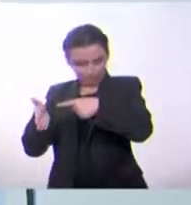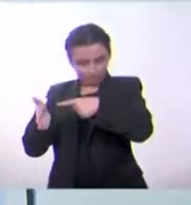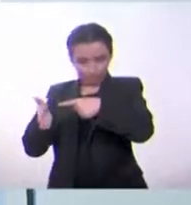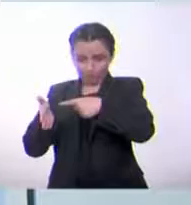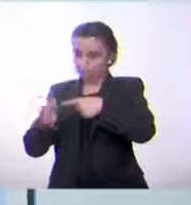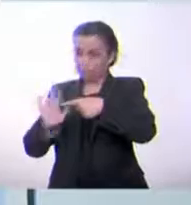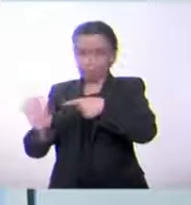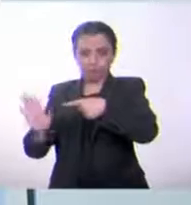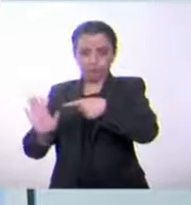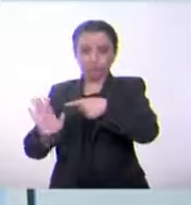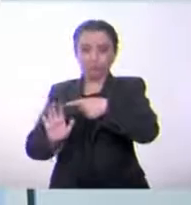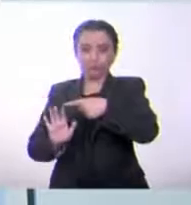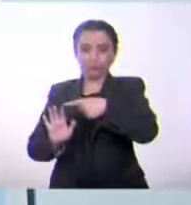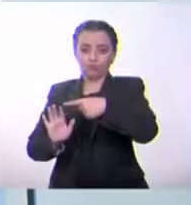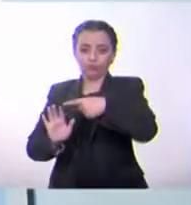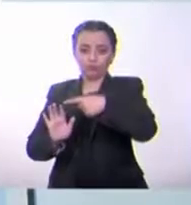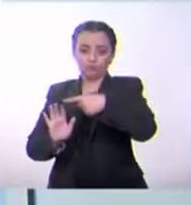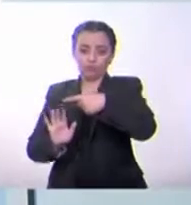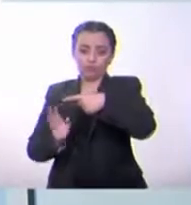29.15